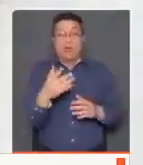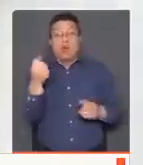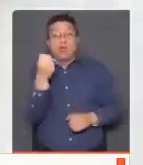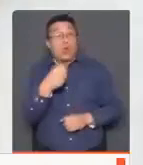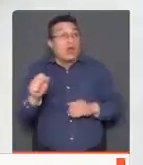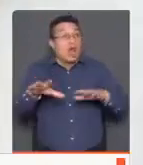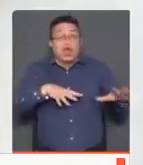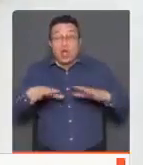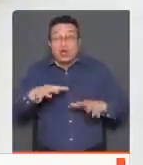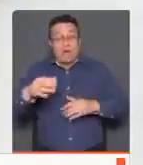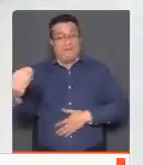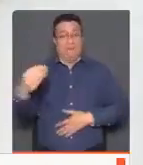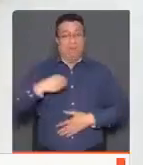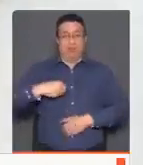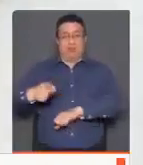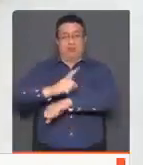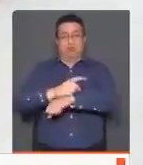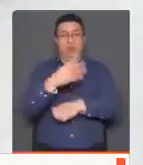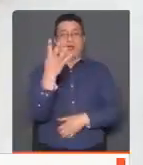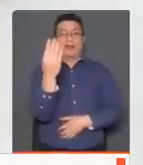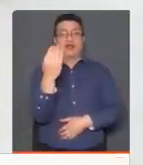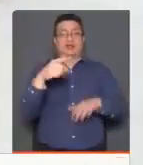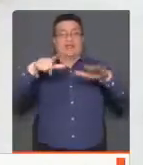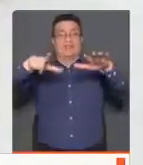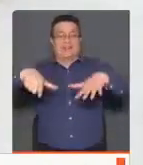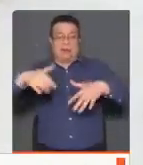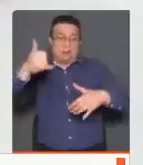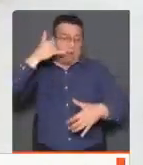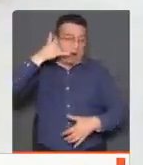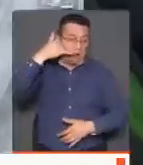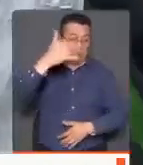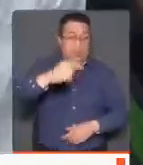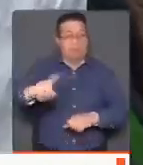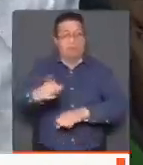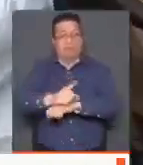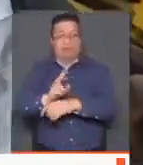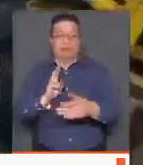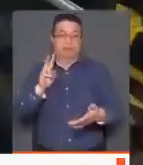nos comuniquen directamente al 1417 para poder hacernos presentes en el lugar.